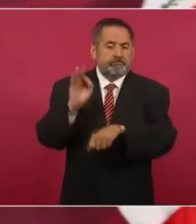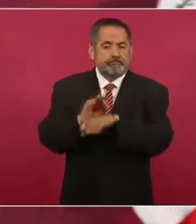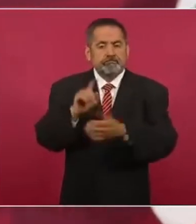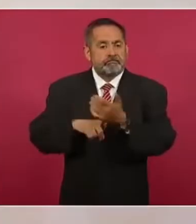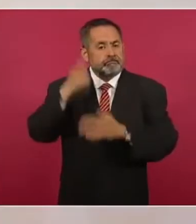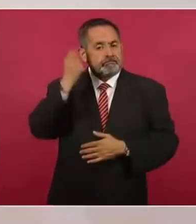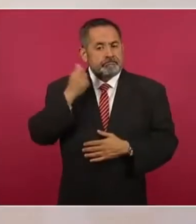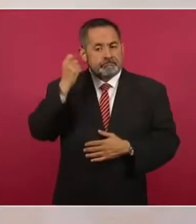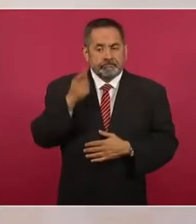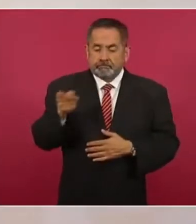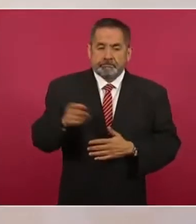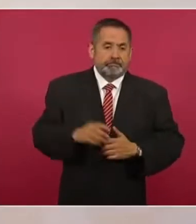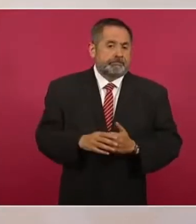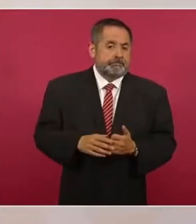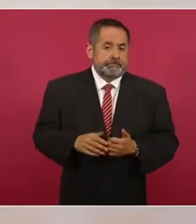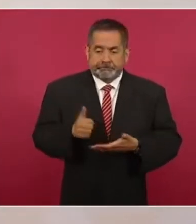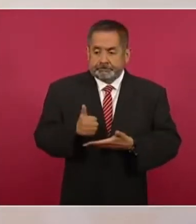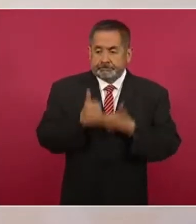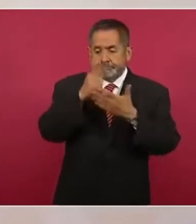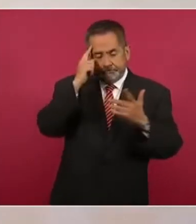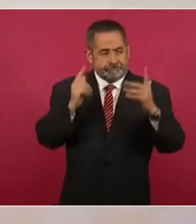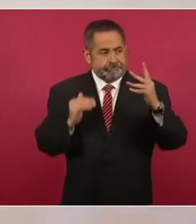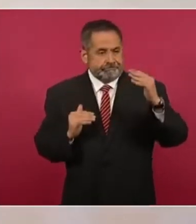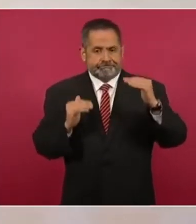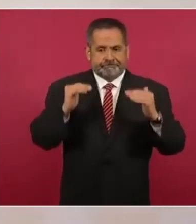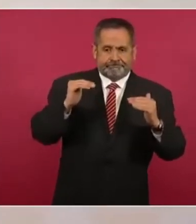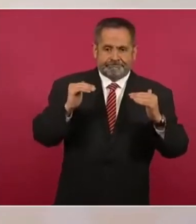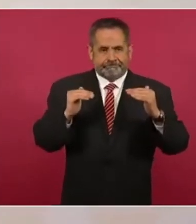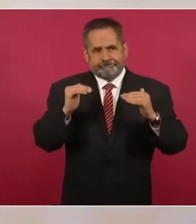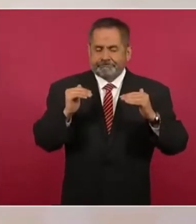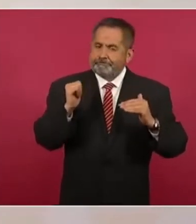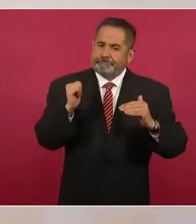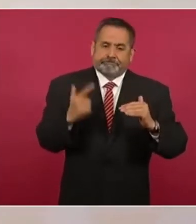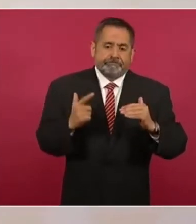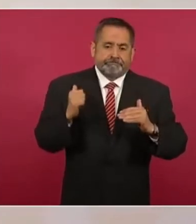Y esto que ayude a compensar